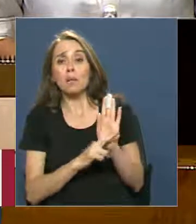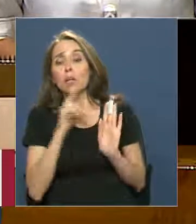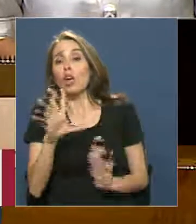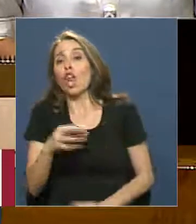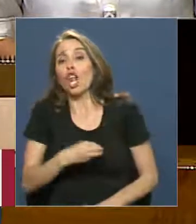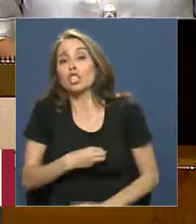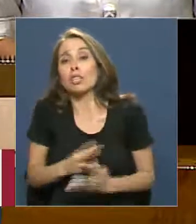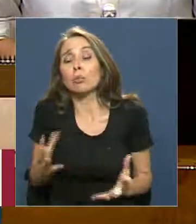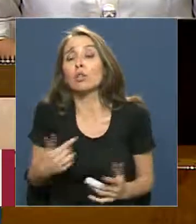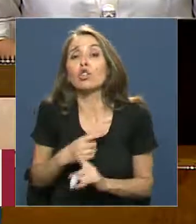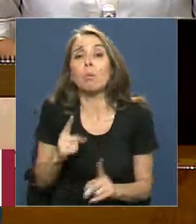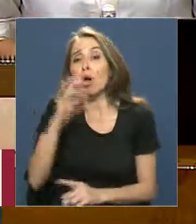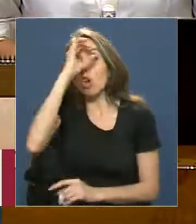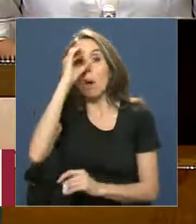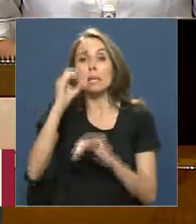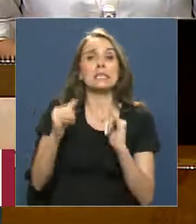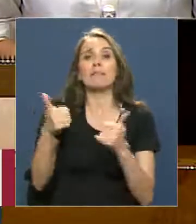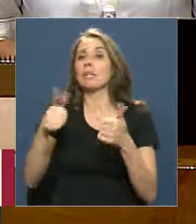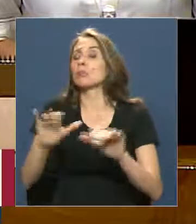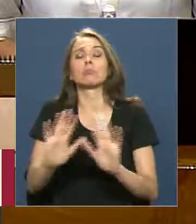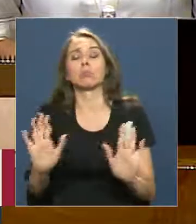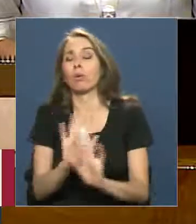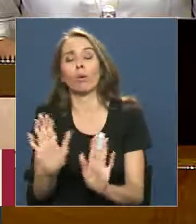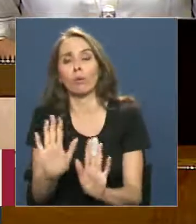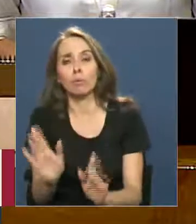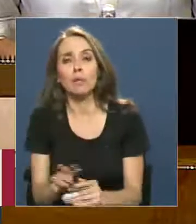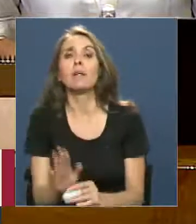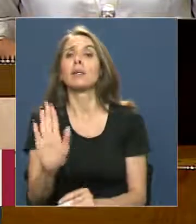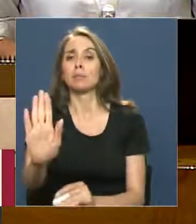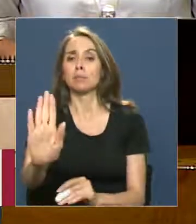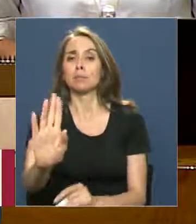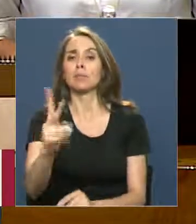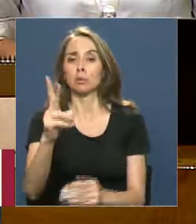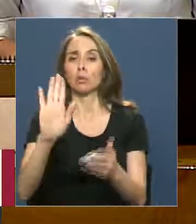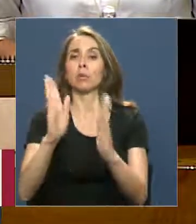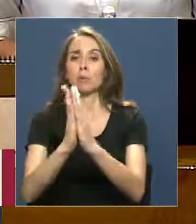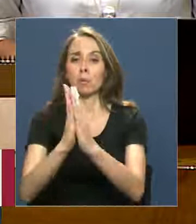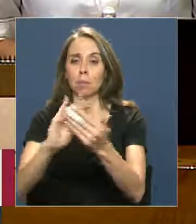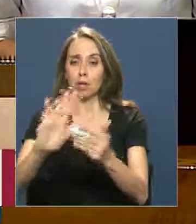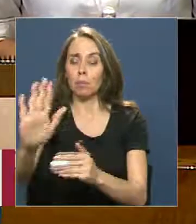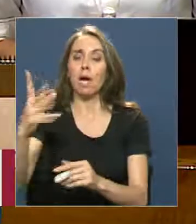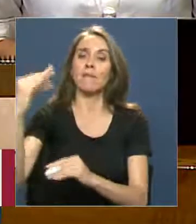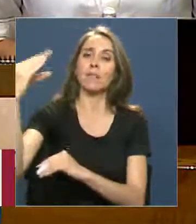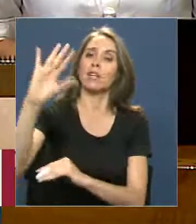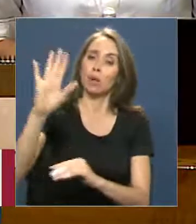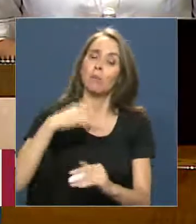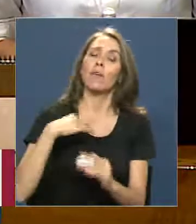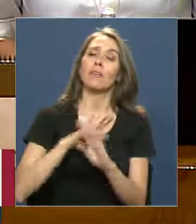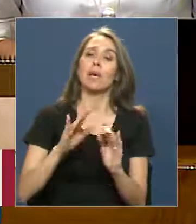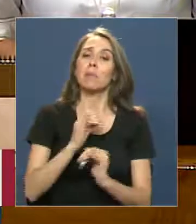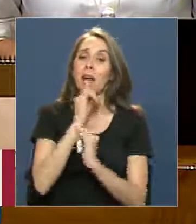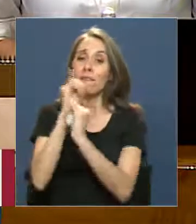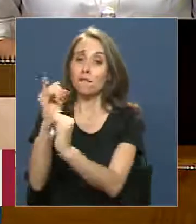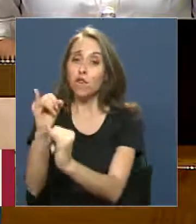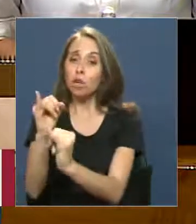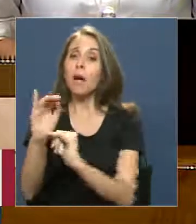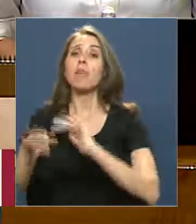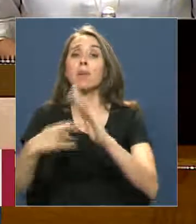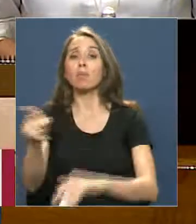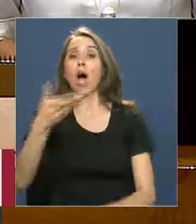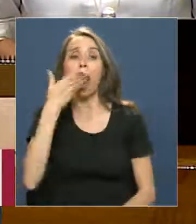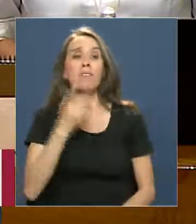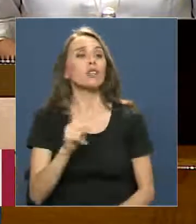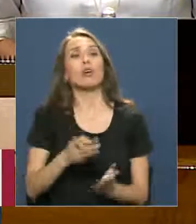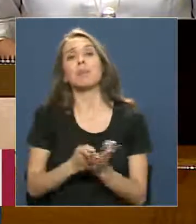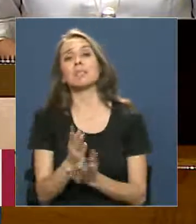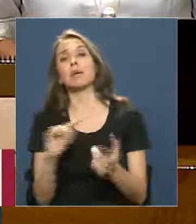voy a emitir un juicio propio. Segundo, perdón, déjeme terminar el informe, diputado, y le doy la palabra. Porque no vamos